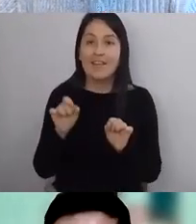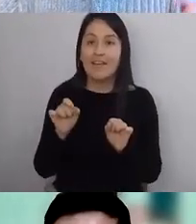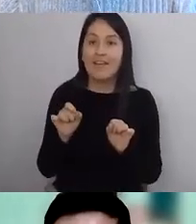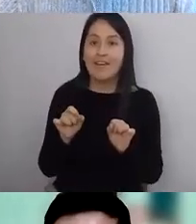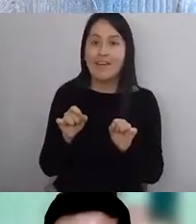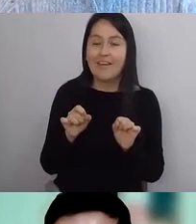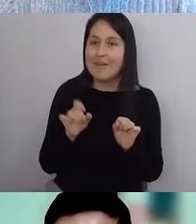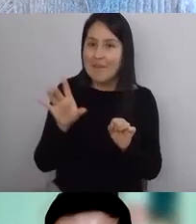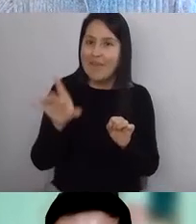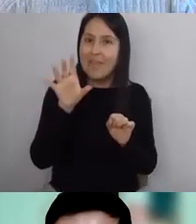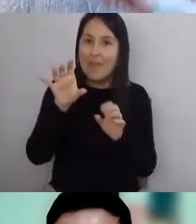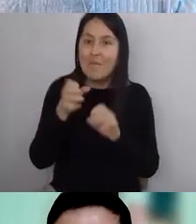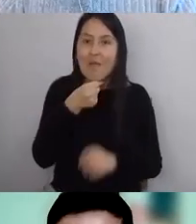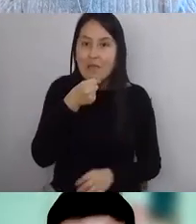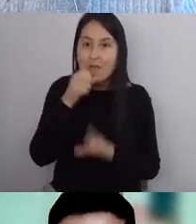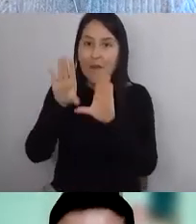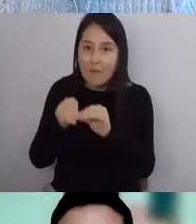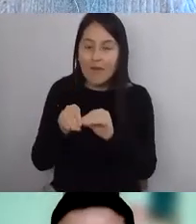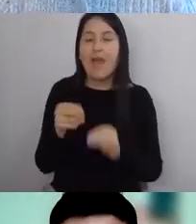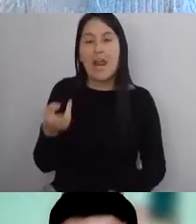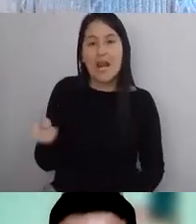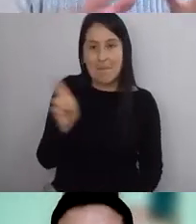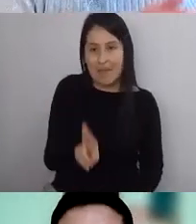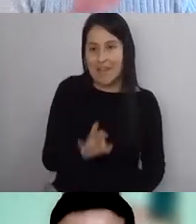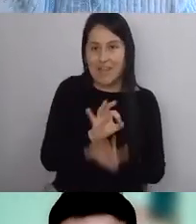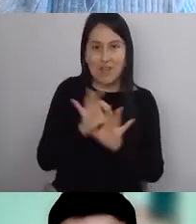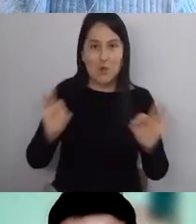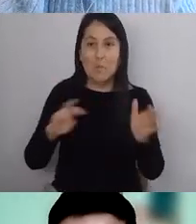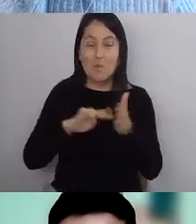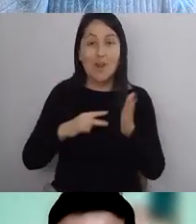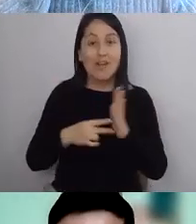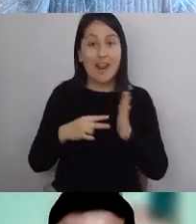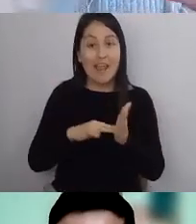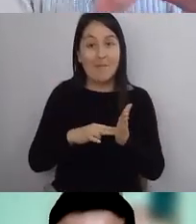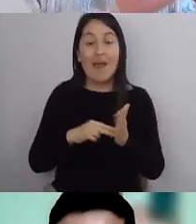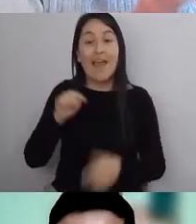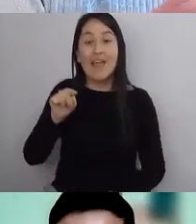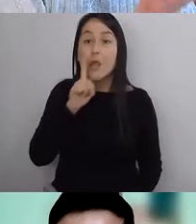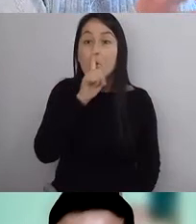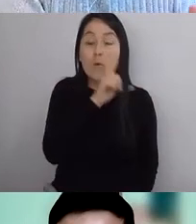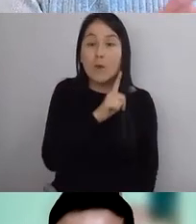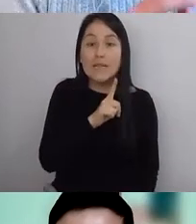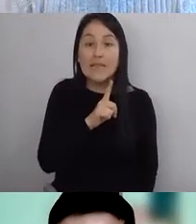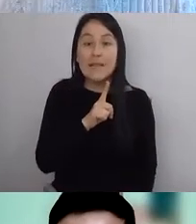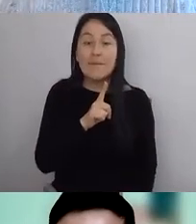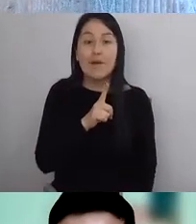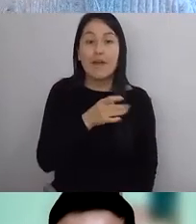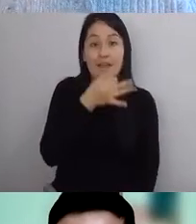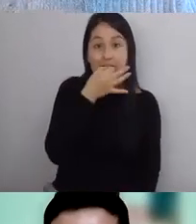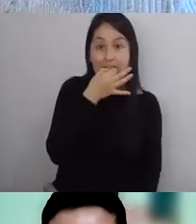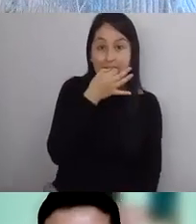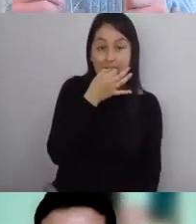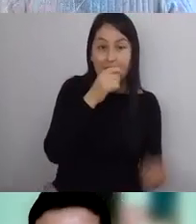di cuenta, no sé por qué se muteó. Pero vuelvo a repetirlo, no tengo ningún problema. Le había dicho que este último punto de las recomendaciones en verde, que aparece